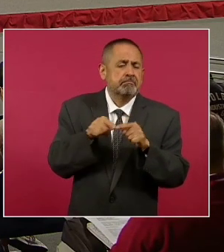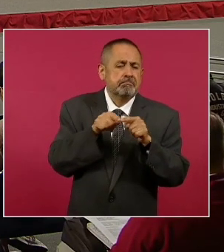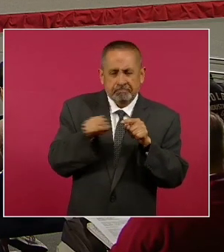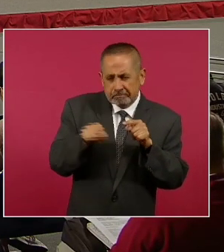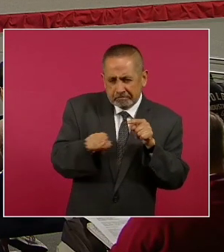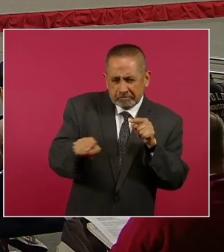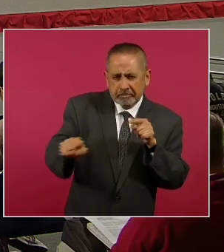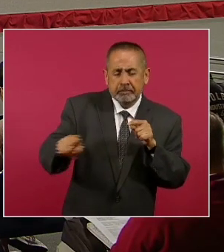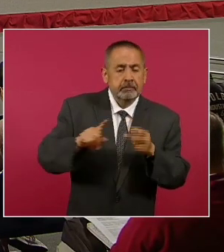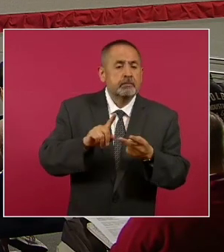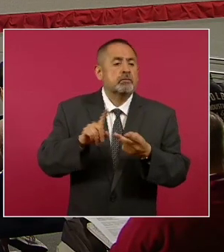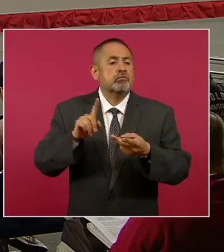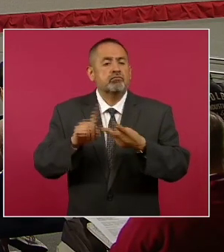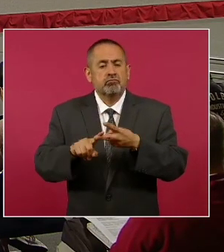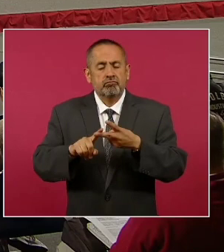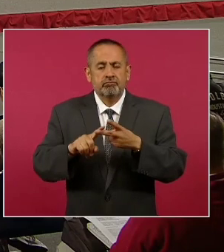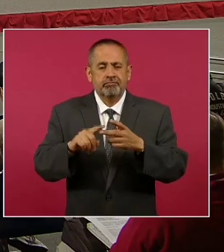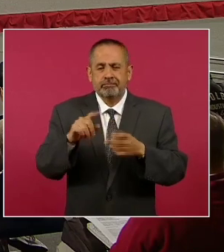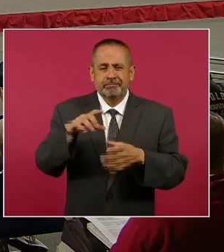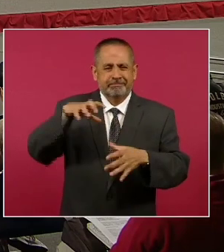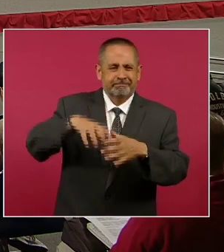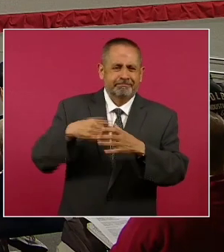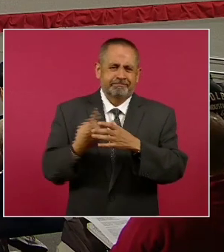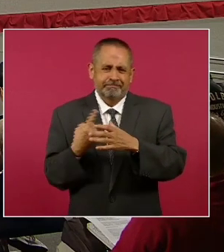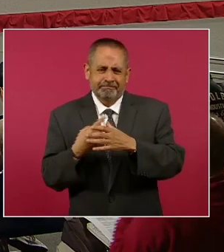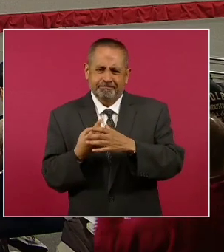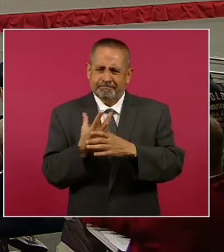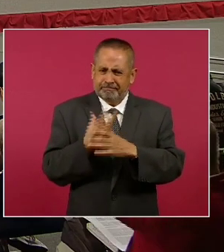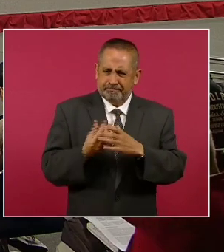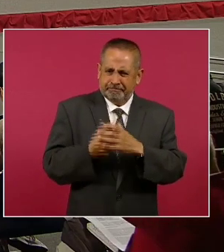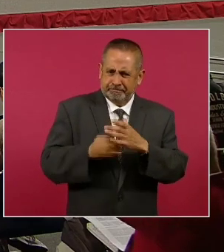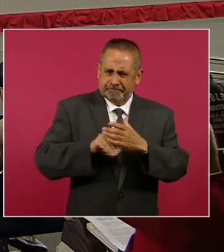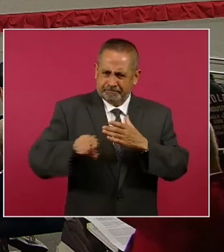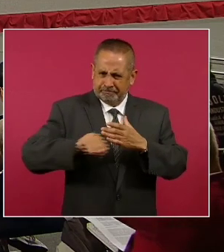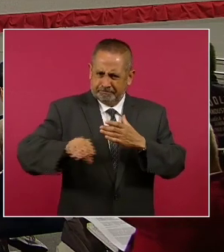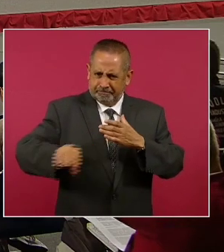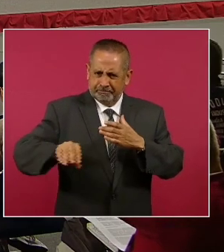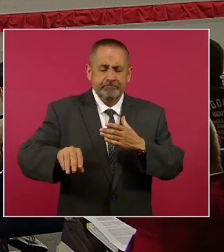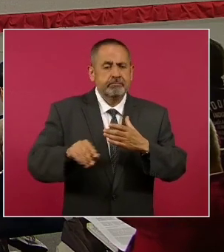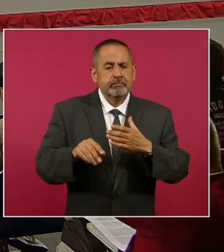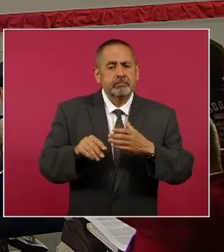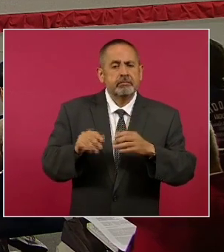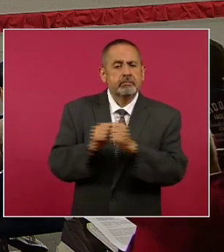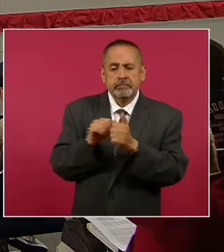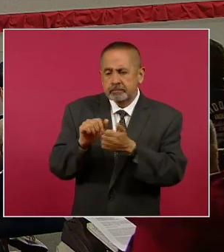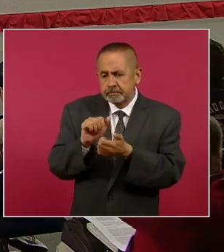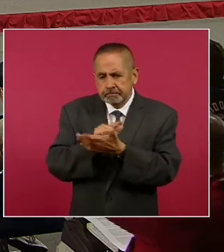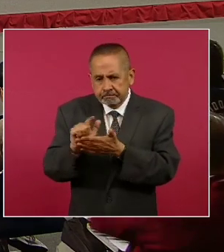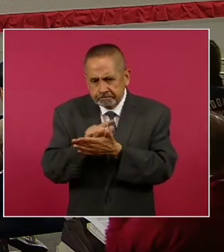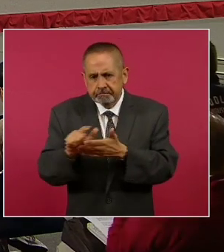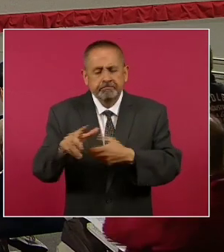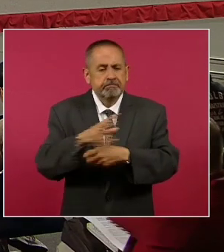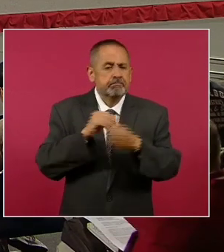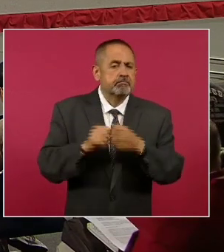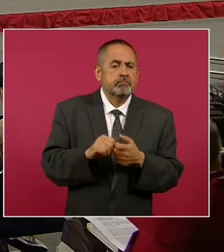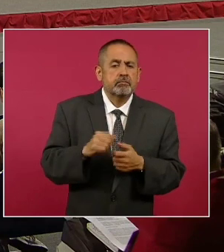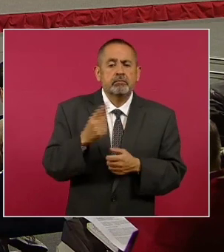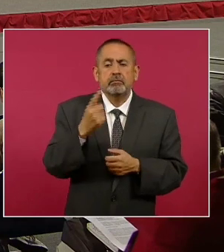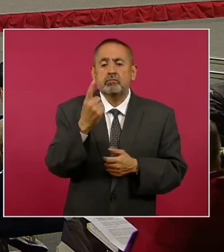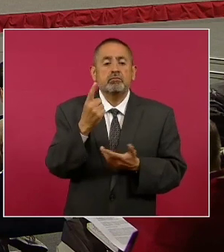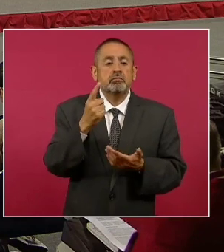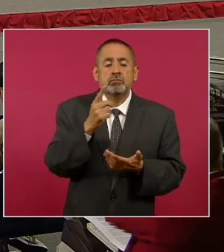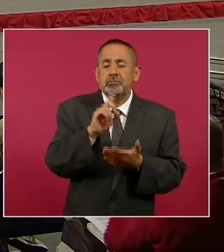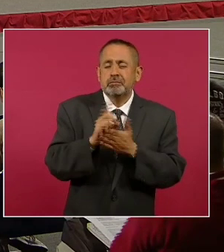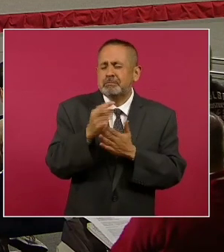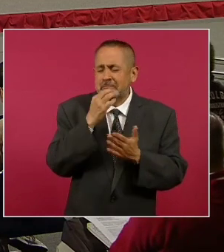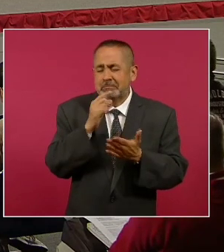un tanque de cambio de régimen, una planta potabilizadora, para conducir 1 metro cúbico por segundo en una primera etapa. No se